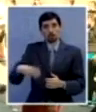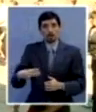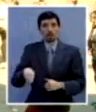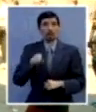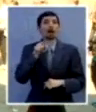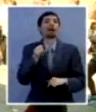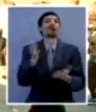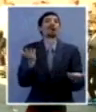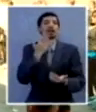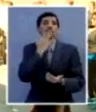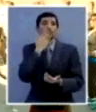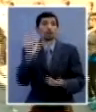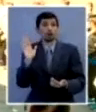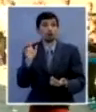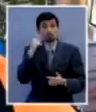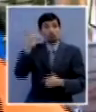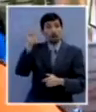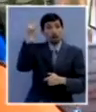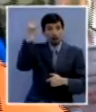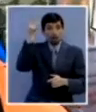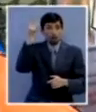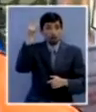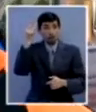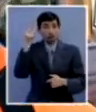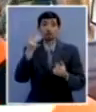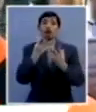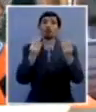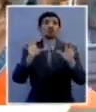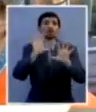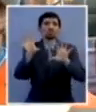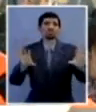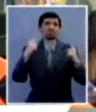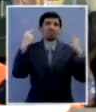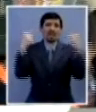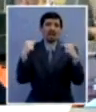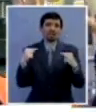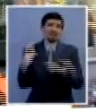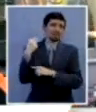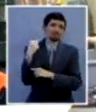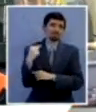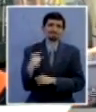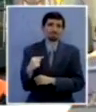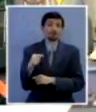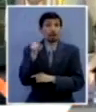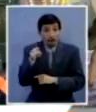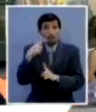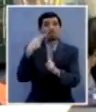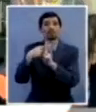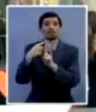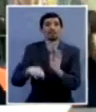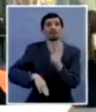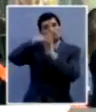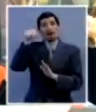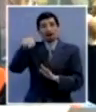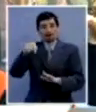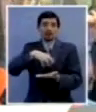pasar. Porque date cuenta que hay muchas cosas negativas y esto es lo más positivo que ha sacado la comuna dentro